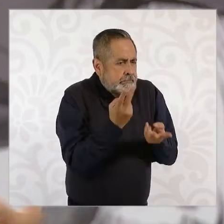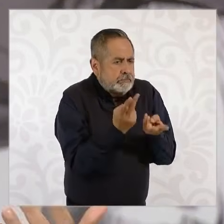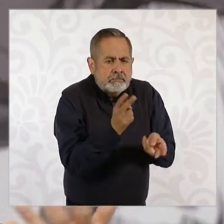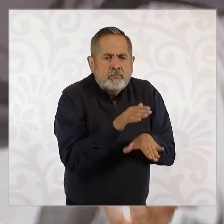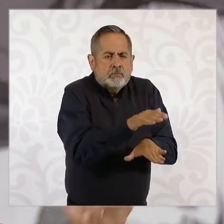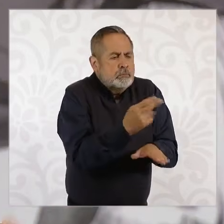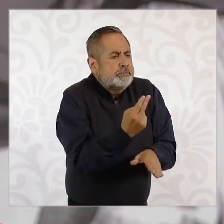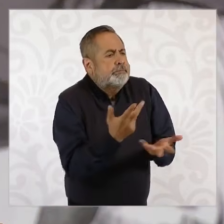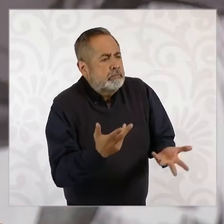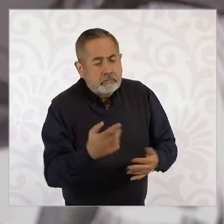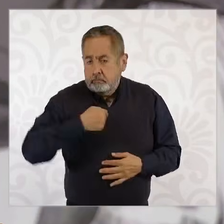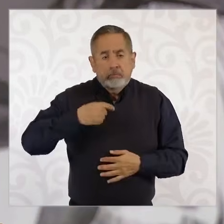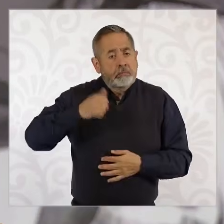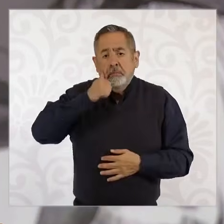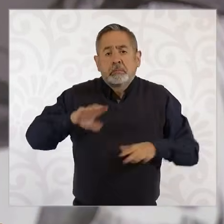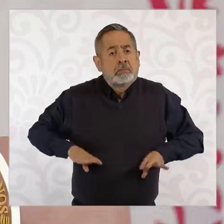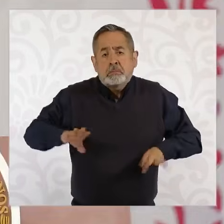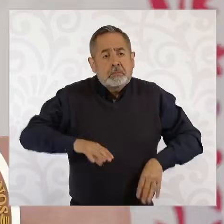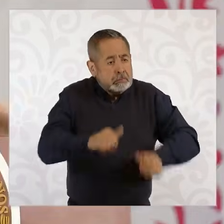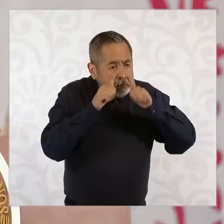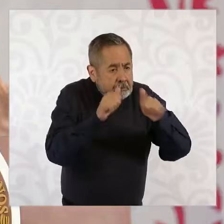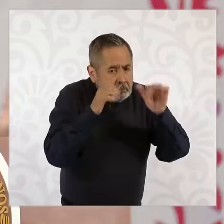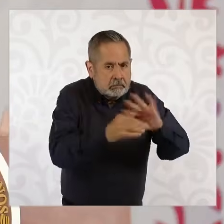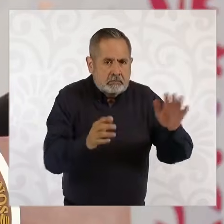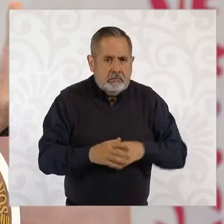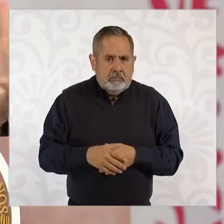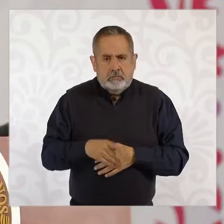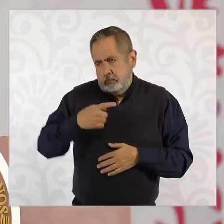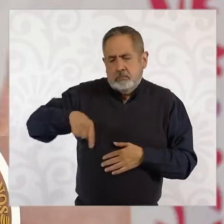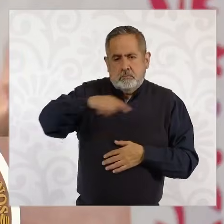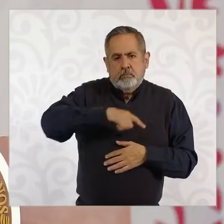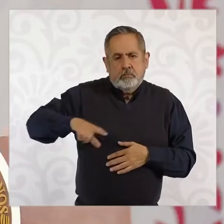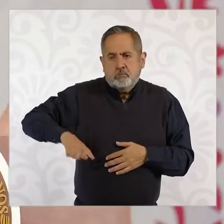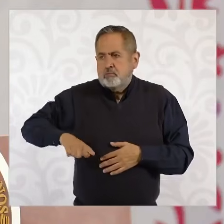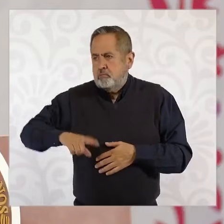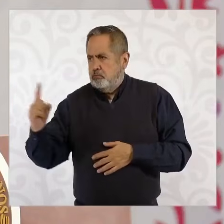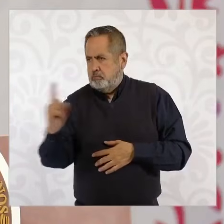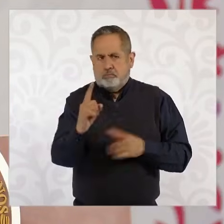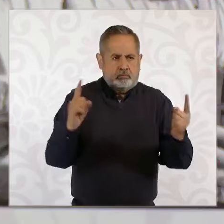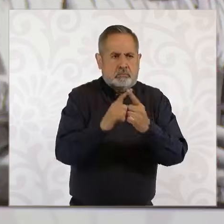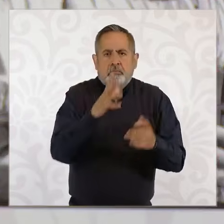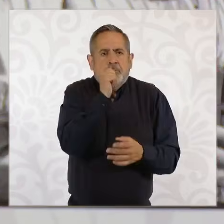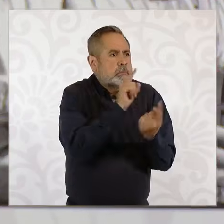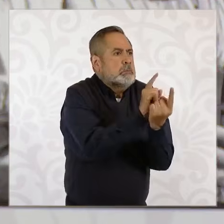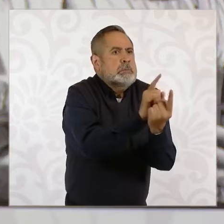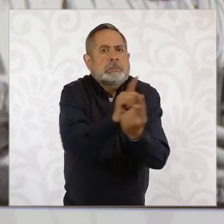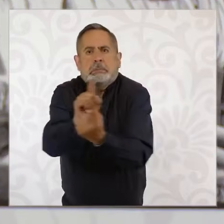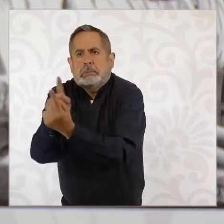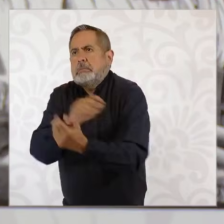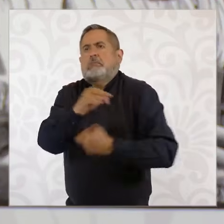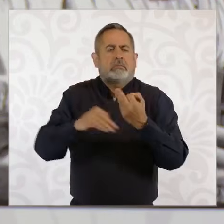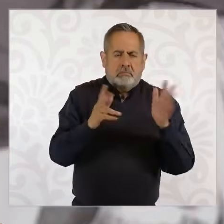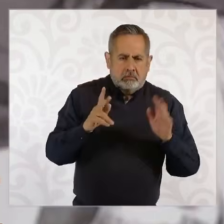es una actitud pues de atención. Obviamente pues hay todo un gobierno que también atiende, no, personalmente pues no puedo atender a todos,